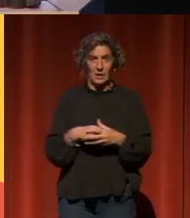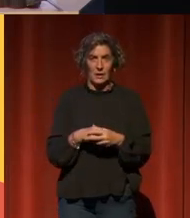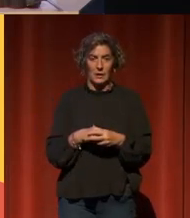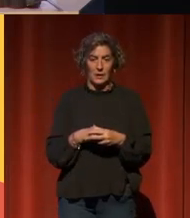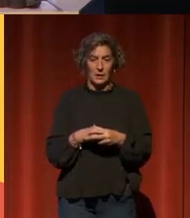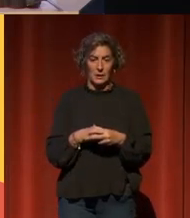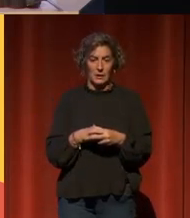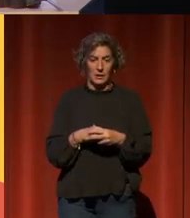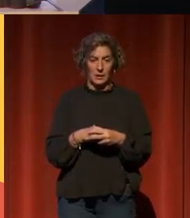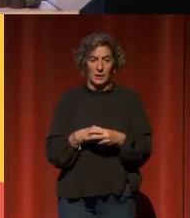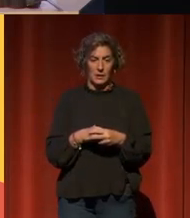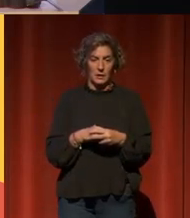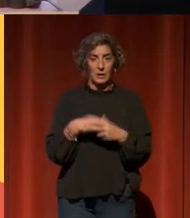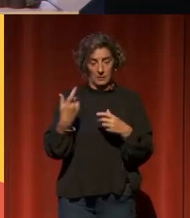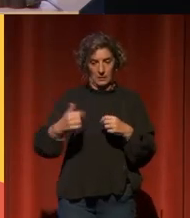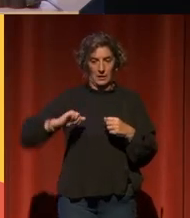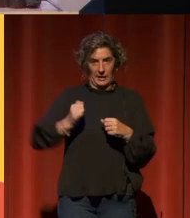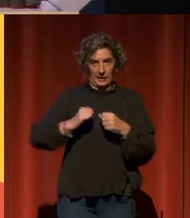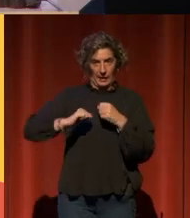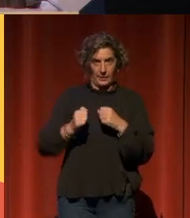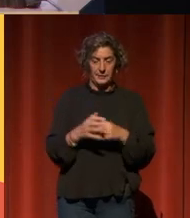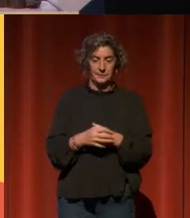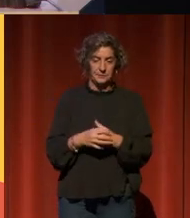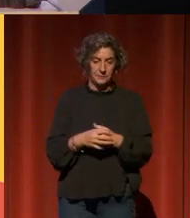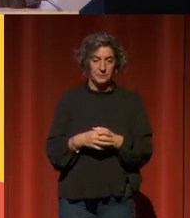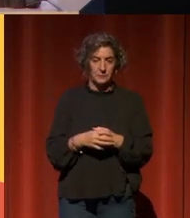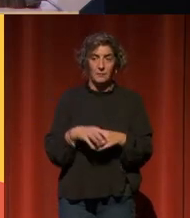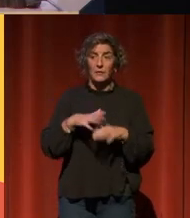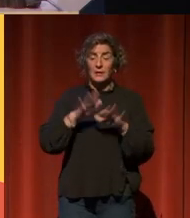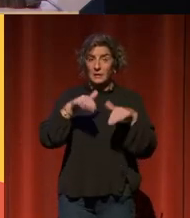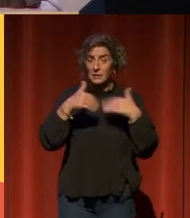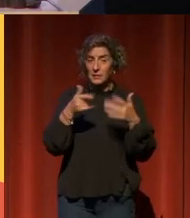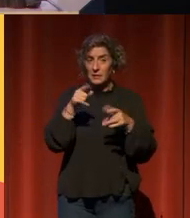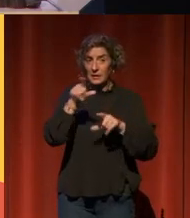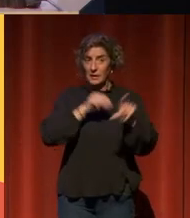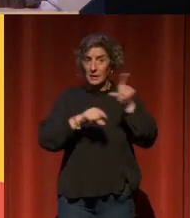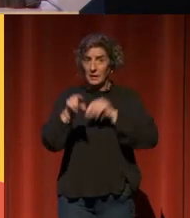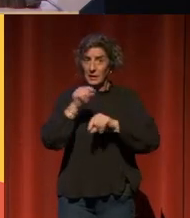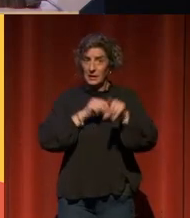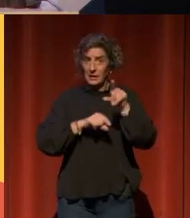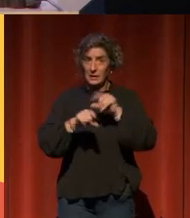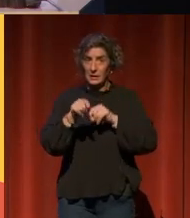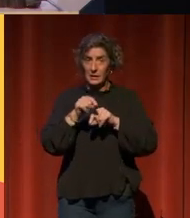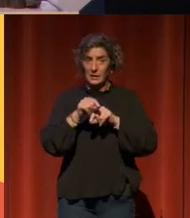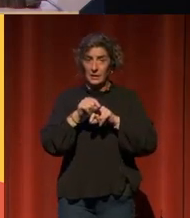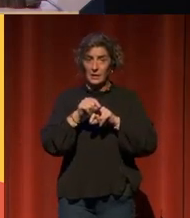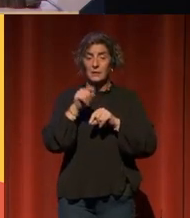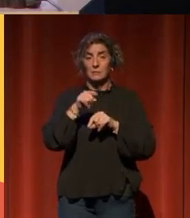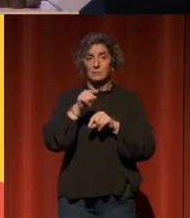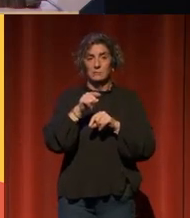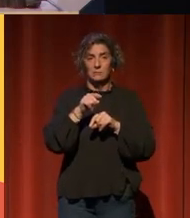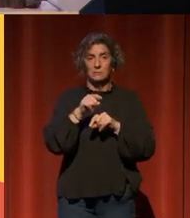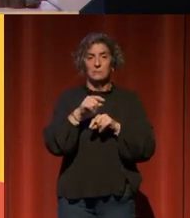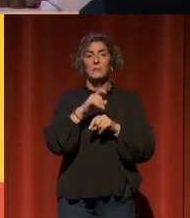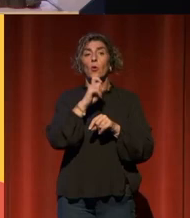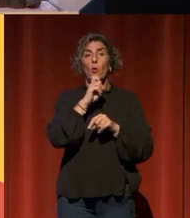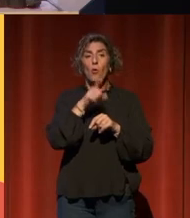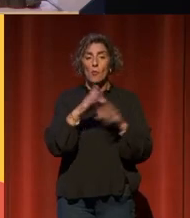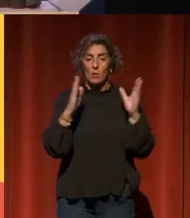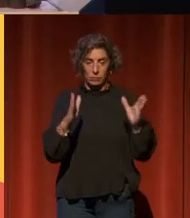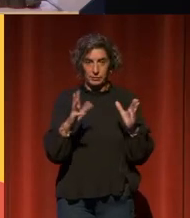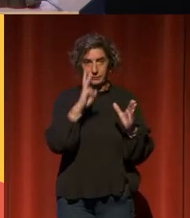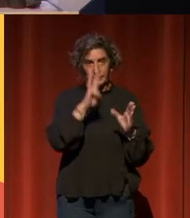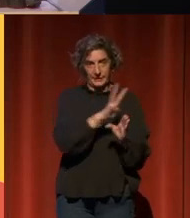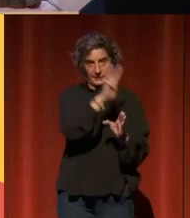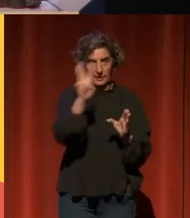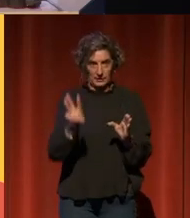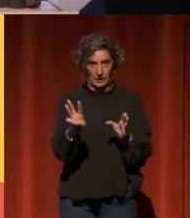Noruega Irlanda se eligen de 3 años Stuart